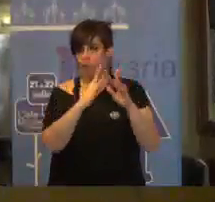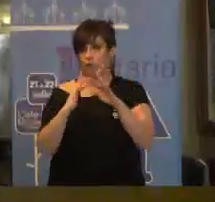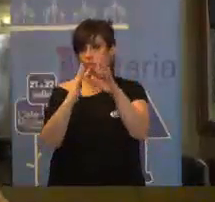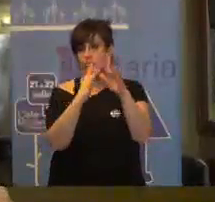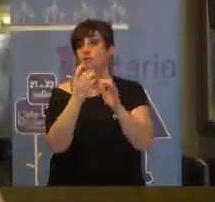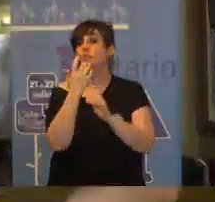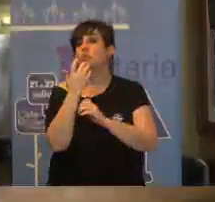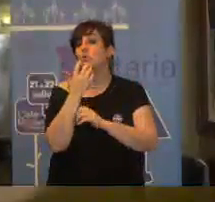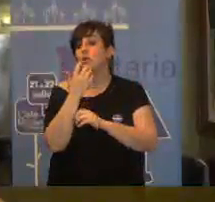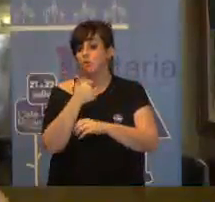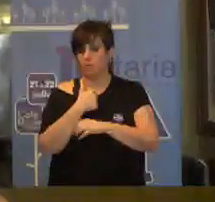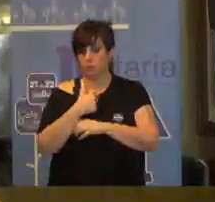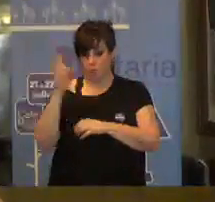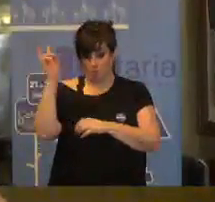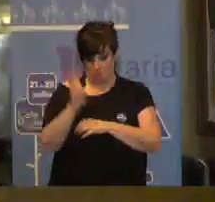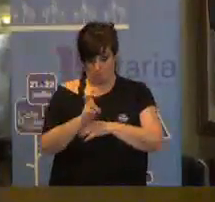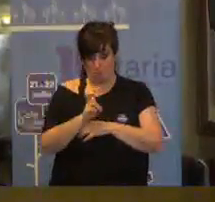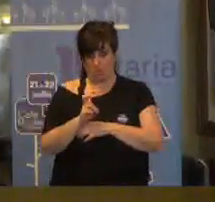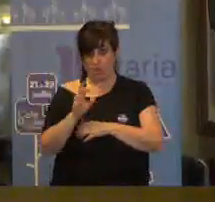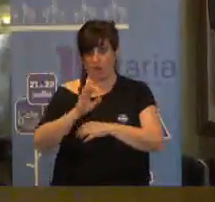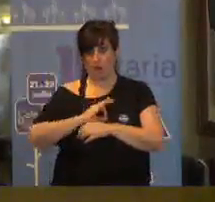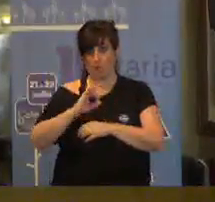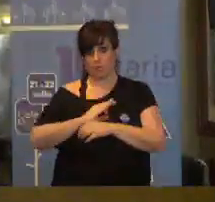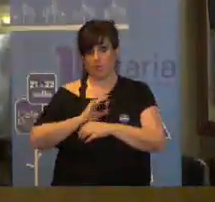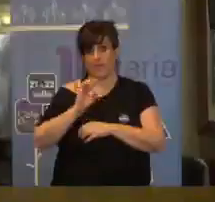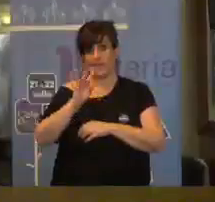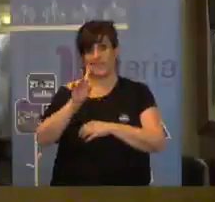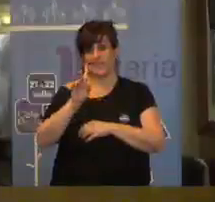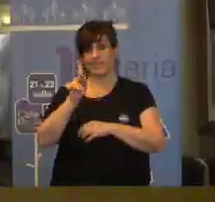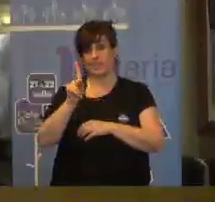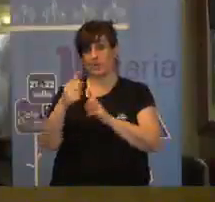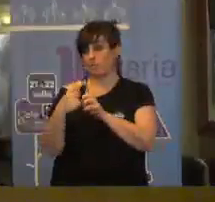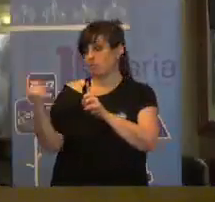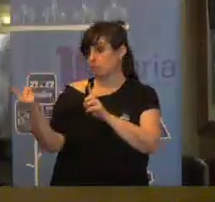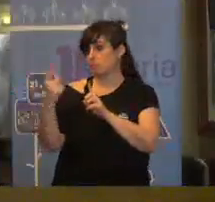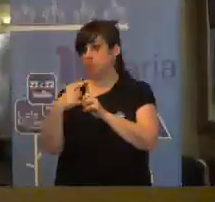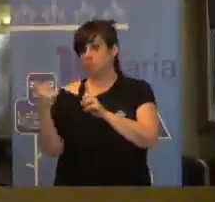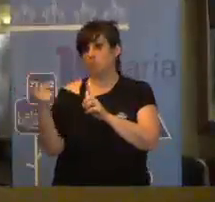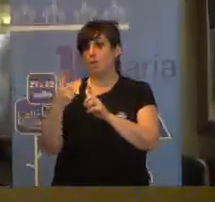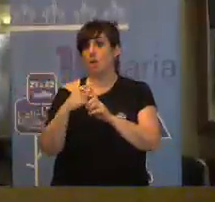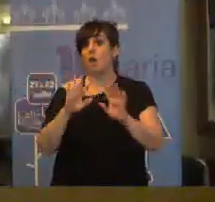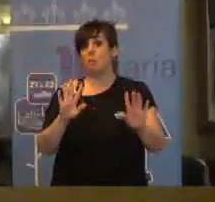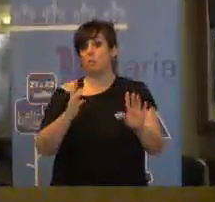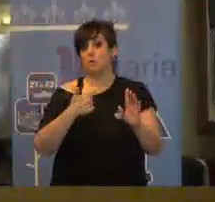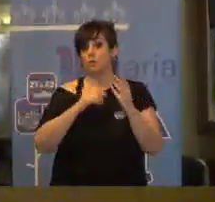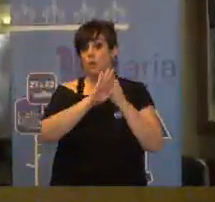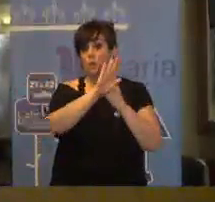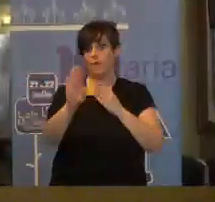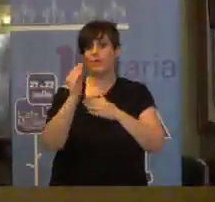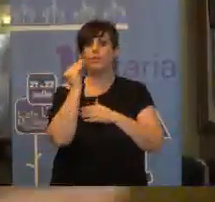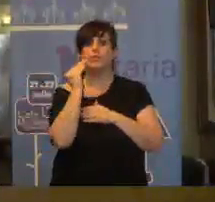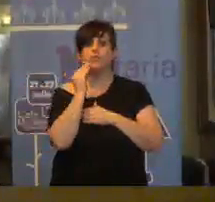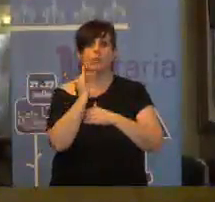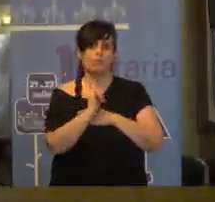vir a Pontevedra son 15 kilómetros de Ponte Caldela, sabe? Pero bueno, teño aquí veciños de Ferrol que evidentemente non son 15